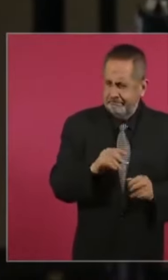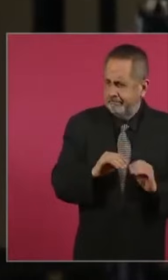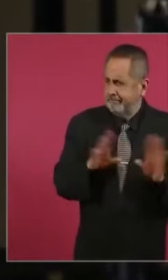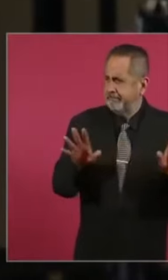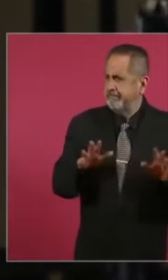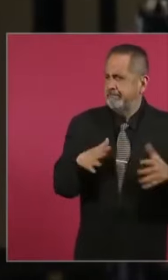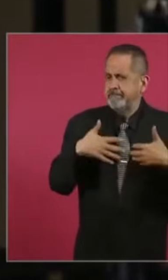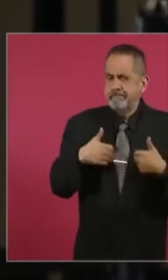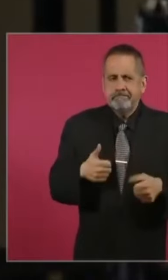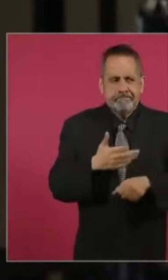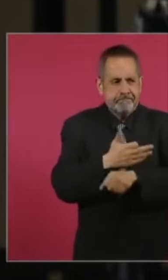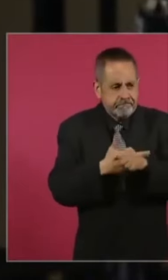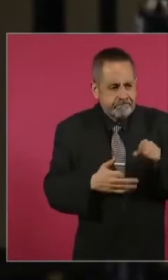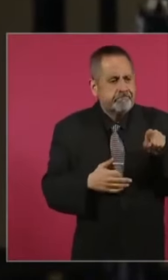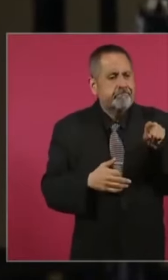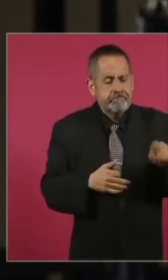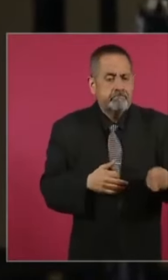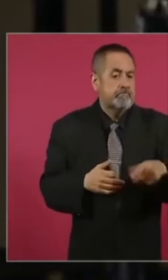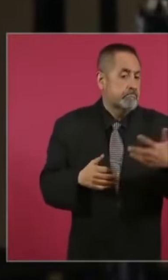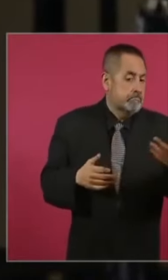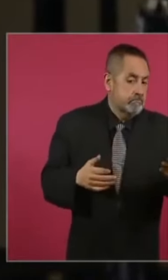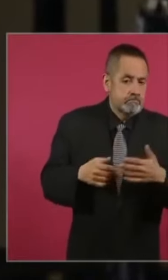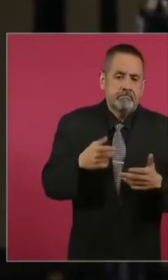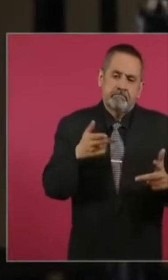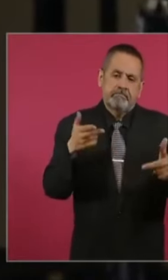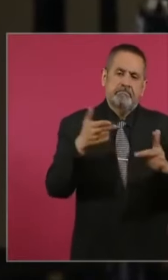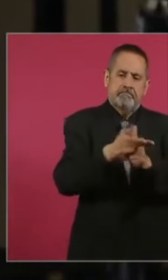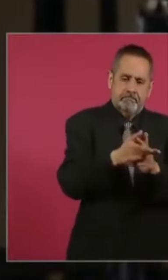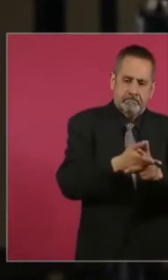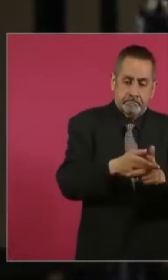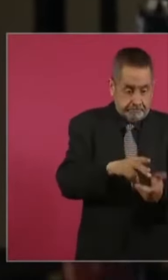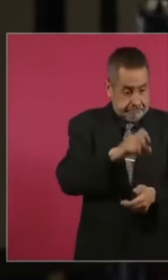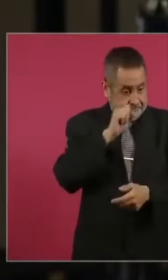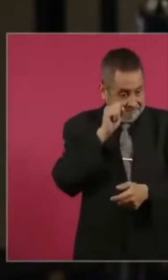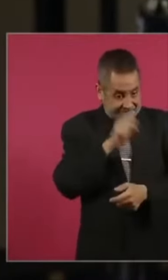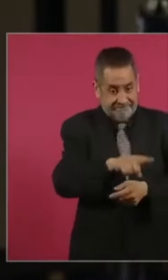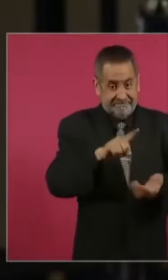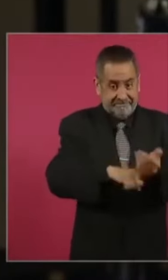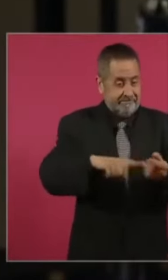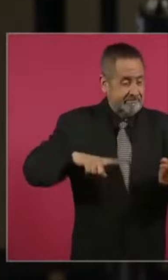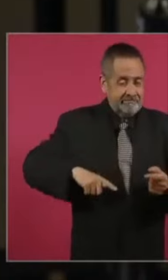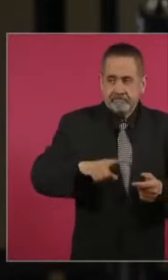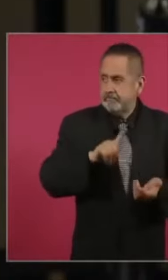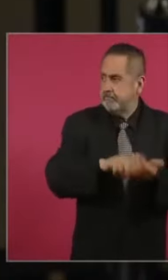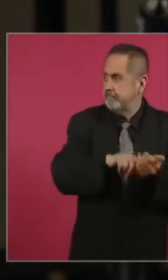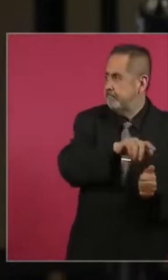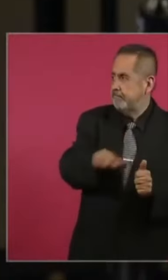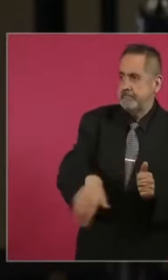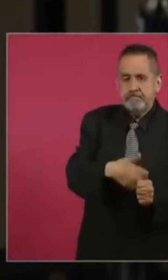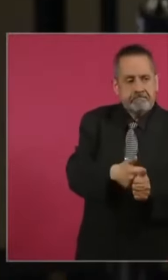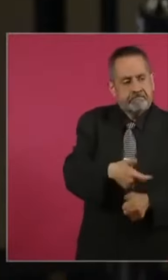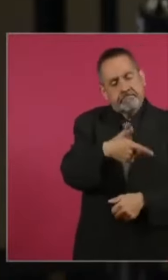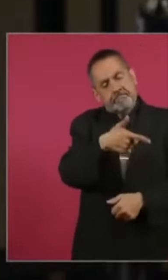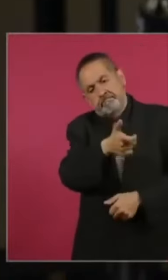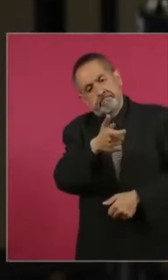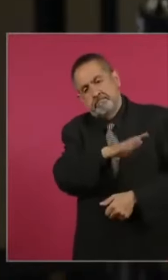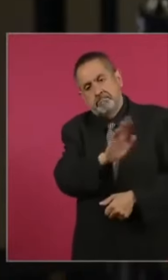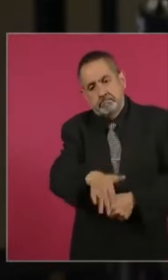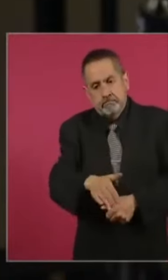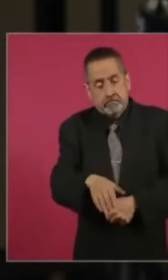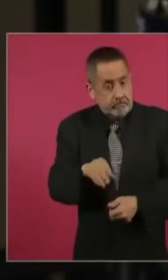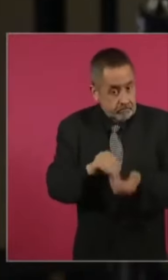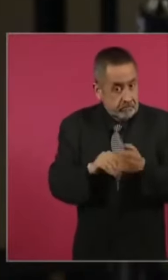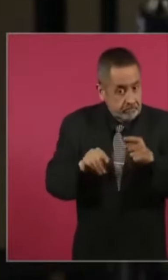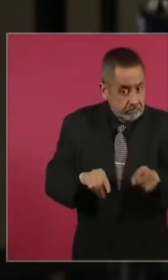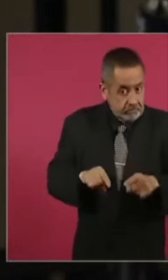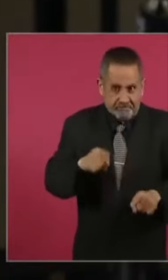esto que se ha mencionado, ¿no?, que fue un asesinato desde el propio poder en ese momento, desde el propio gobierno. Incluso se le señala